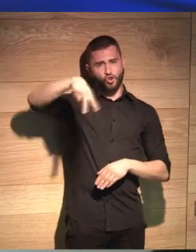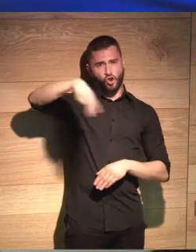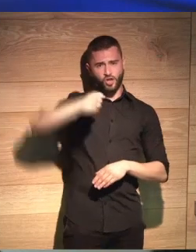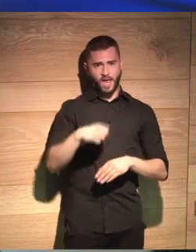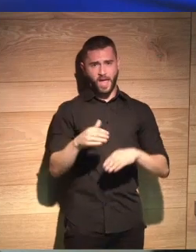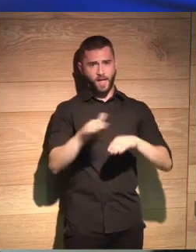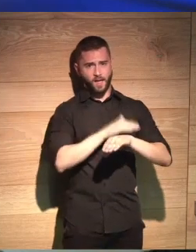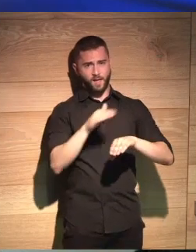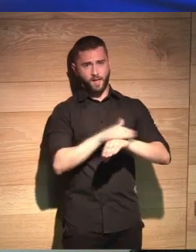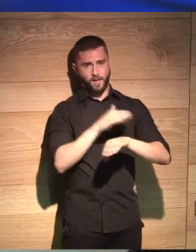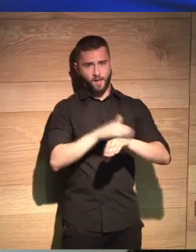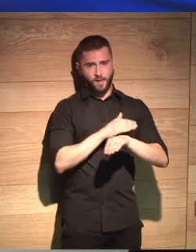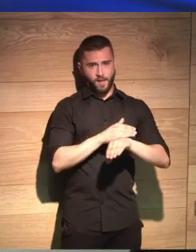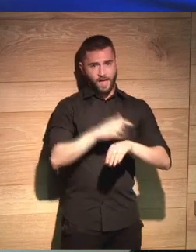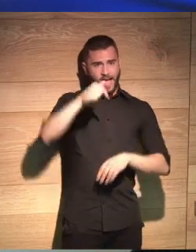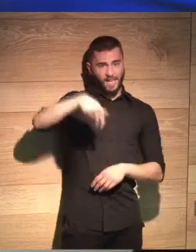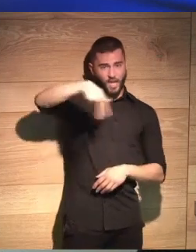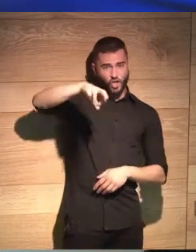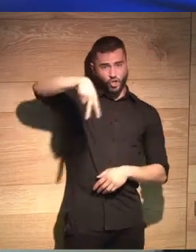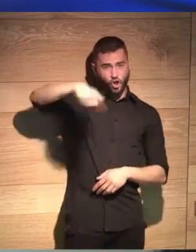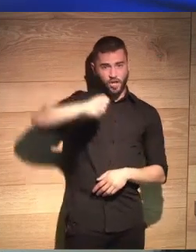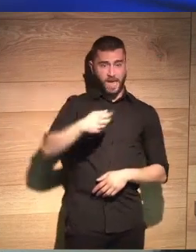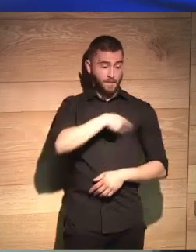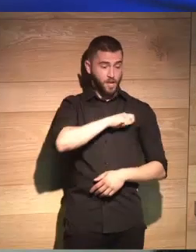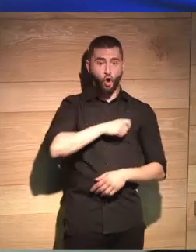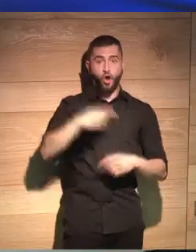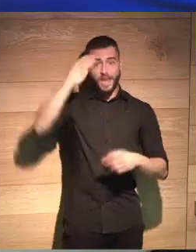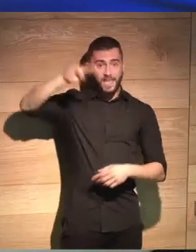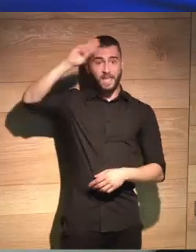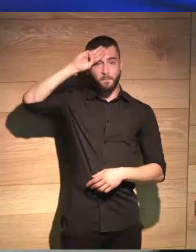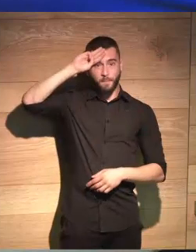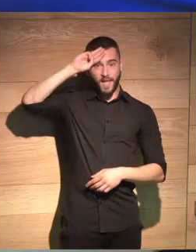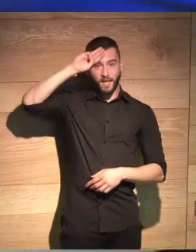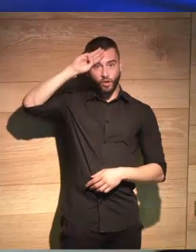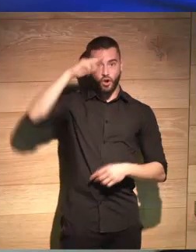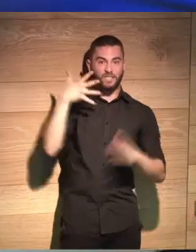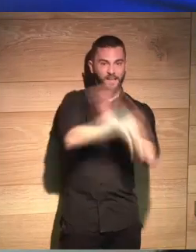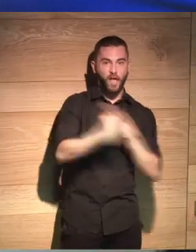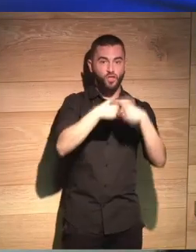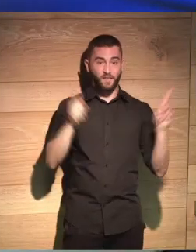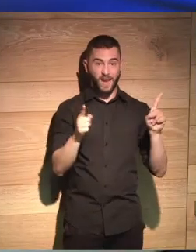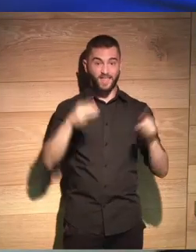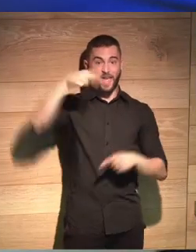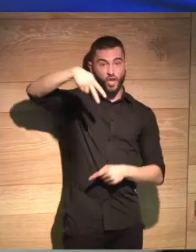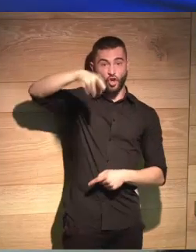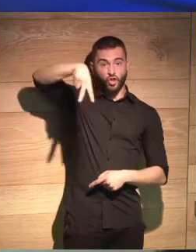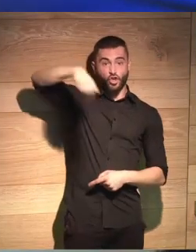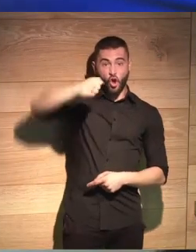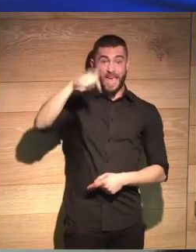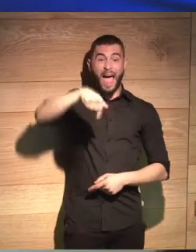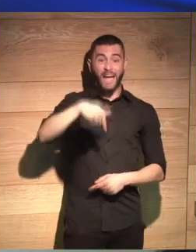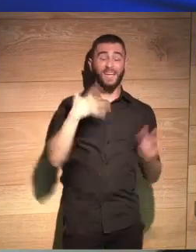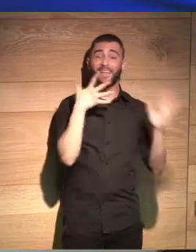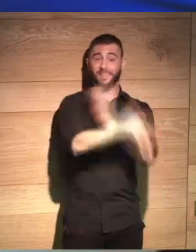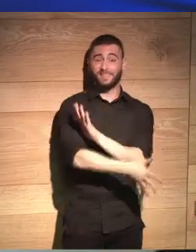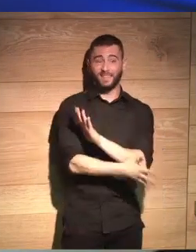México no es lo mismo que ñoña aquí, no. Pero ñoña quiere decir como empollona, ¿no? Entonces, o sea, como una nerd.